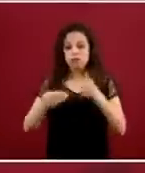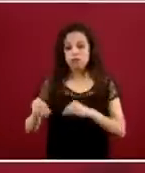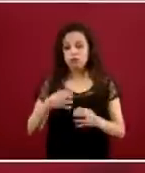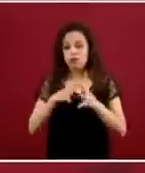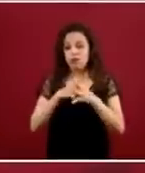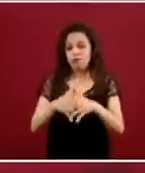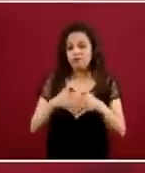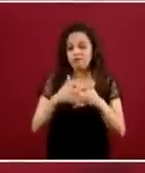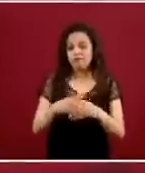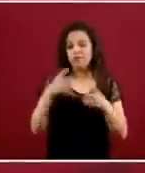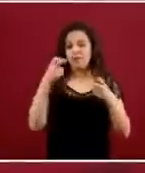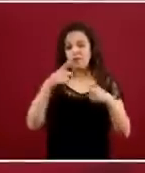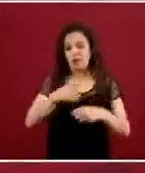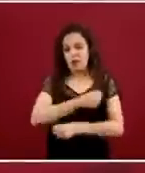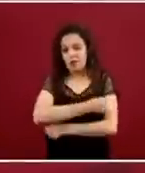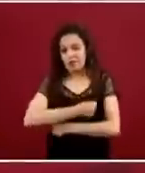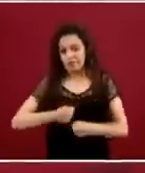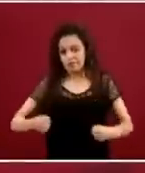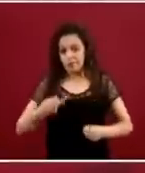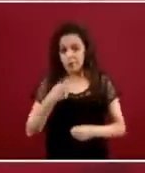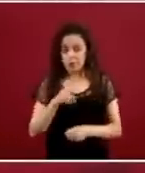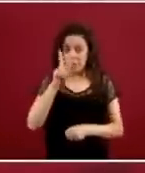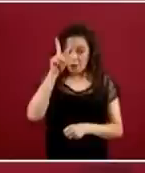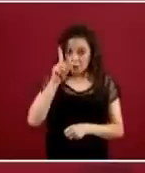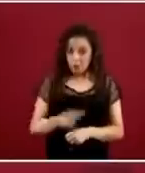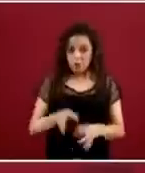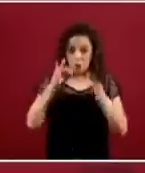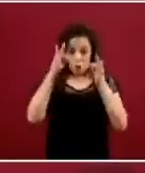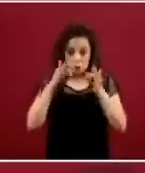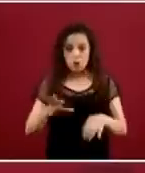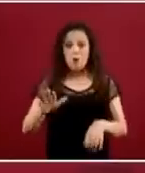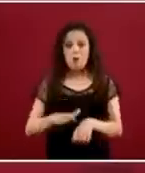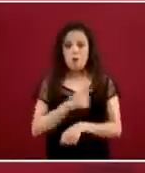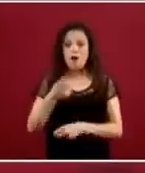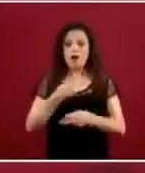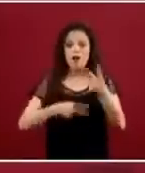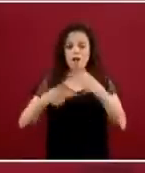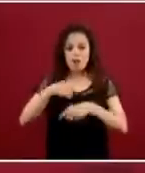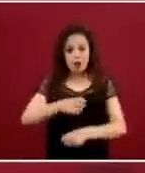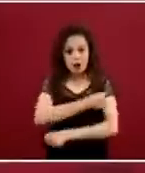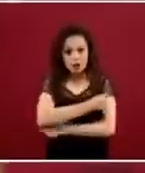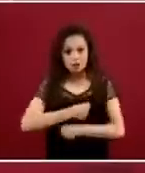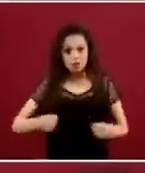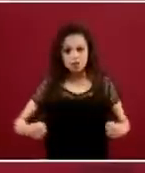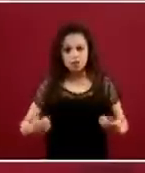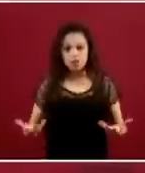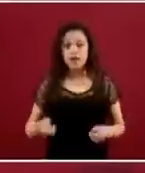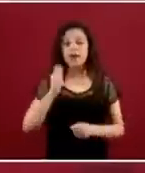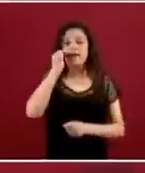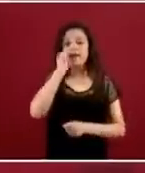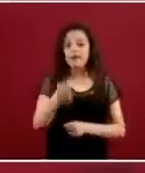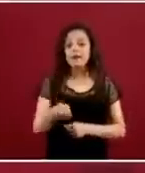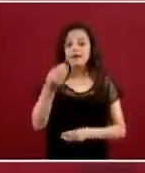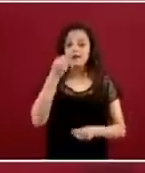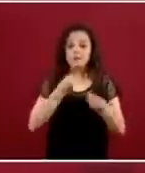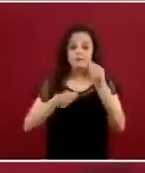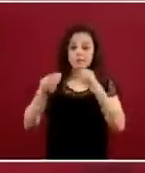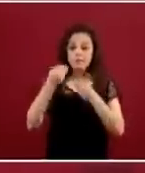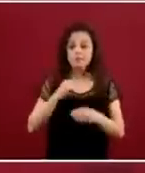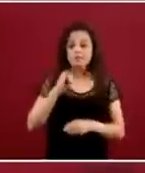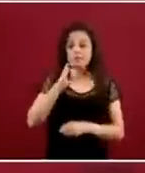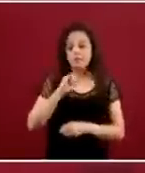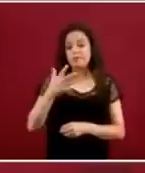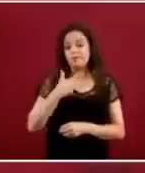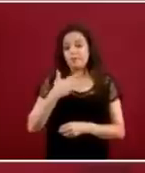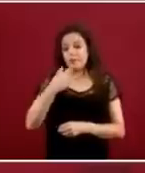alimenta pero en realidad la causa raíz la causa principal es qué alimentos están disponibles y en